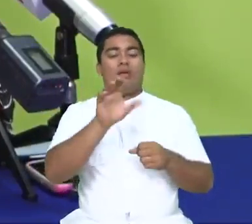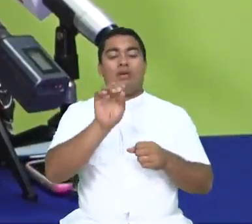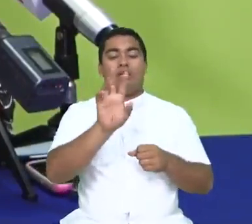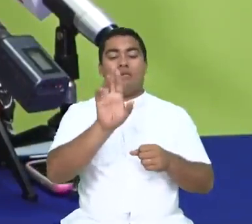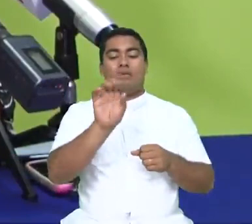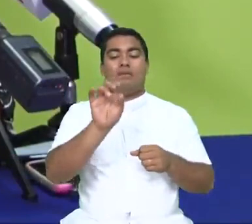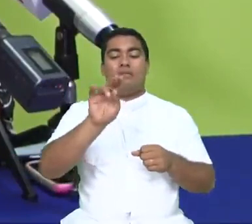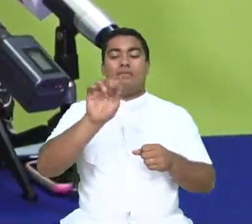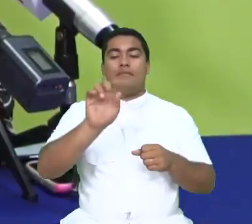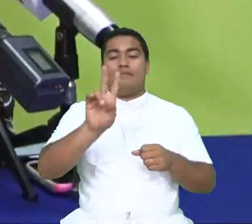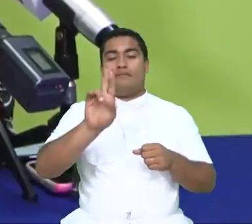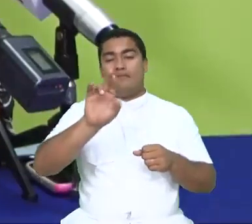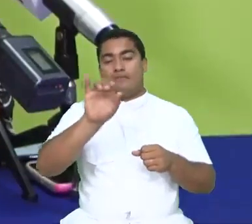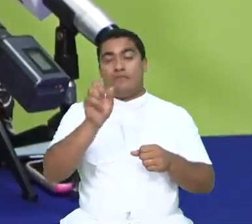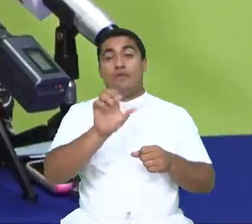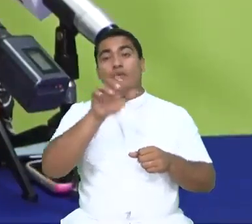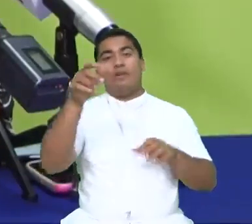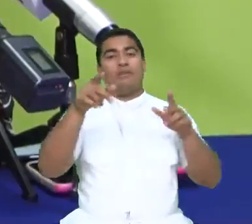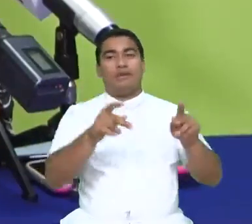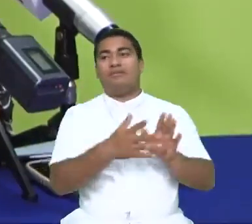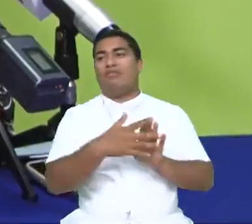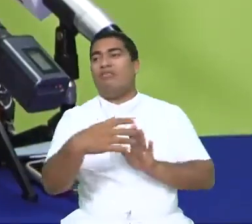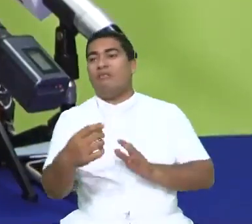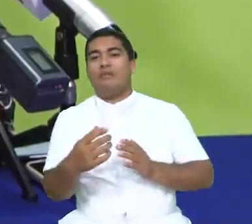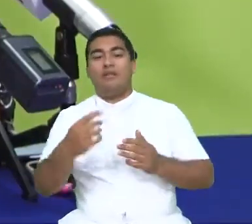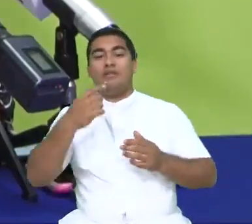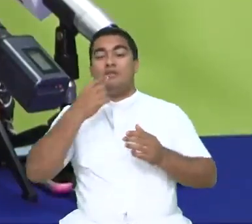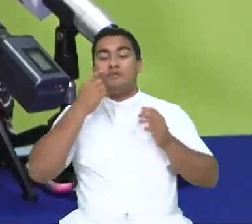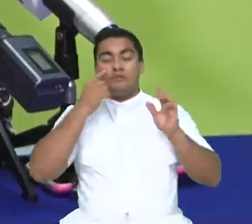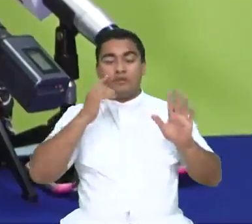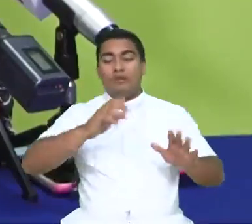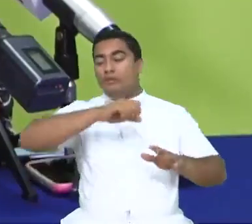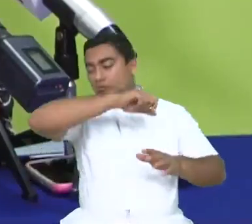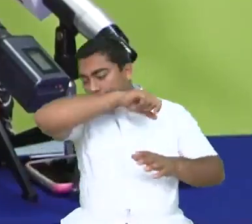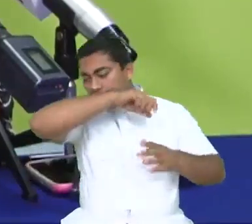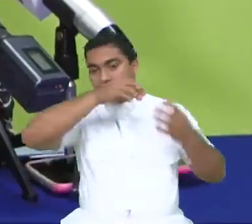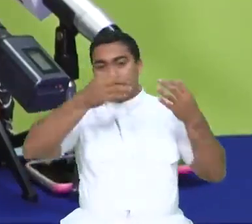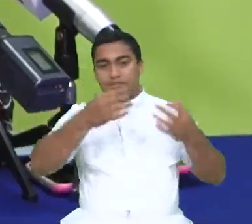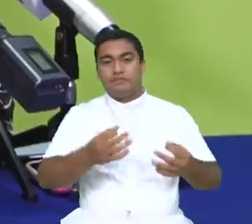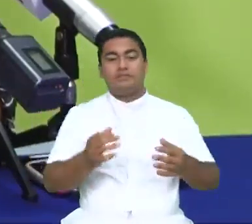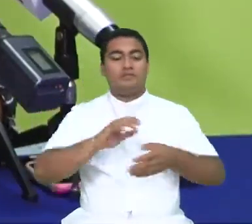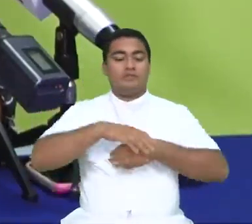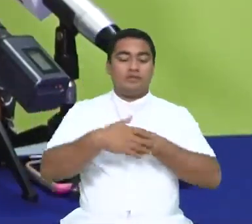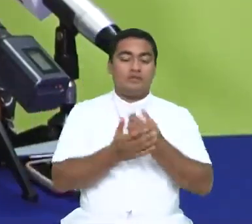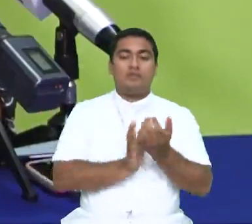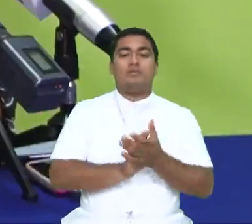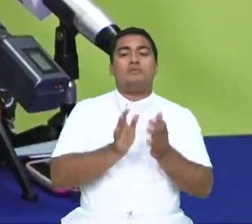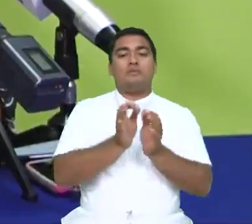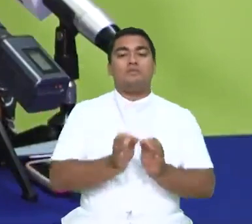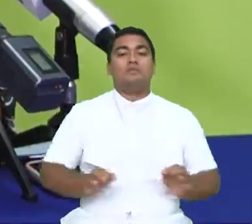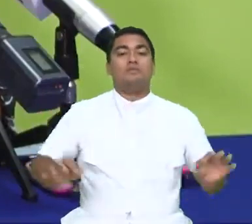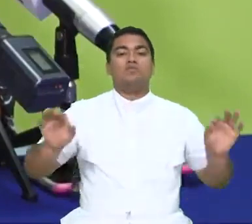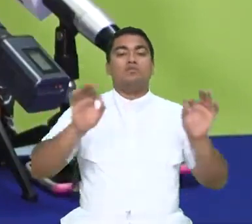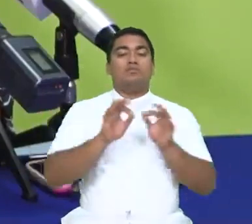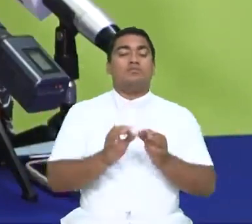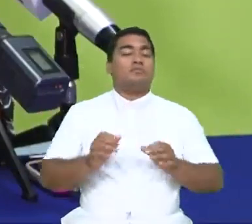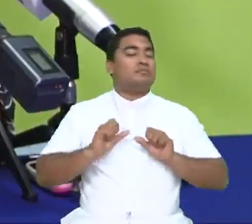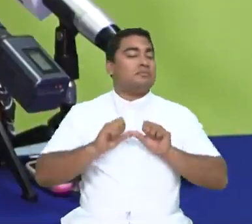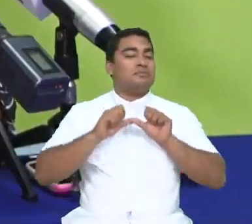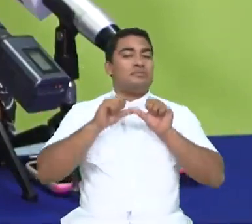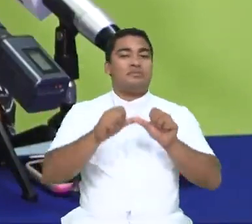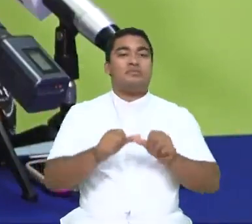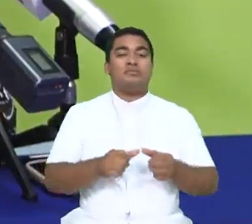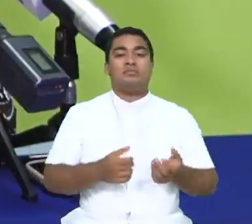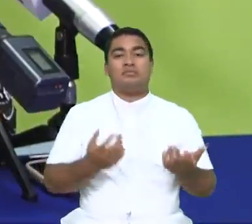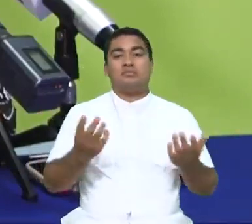que siempre utilicemos el pañuelo o el ángulo interno del codo, el lavado de manos como un elemento esencial que debe ser un hábito permanente